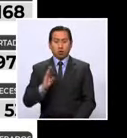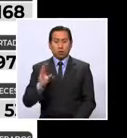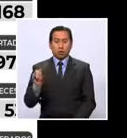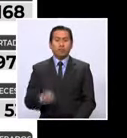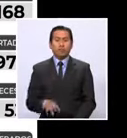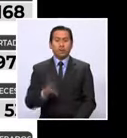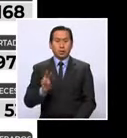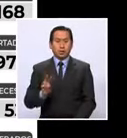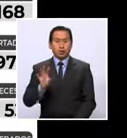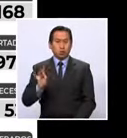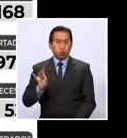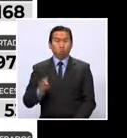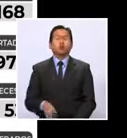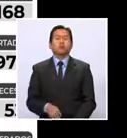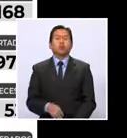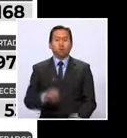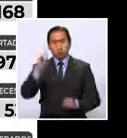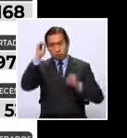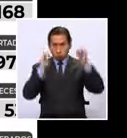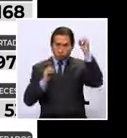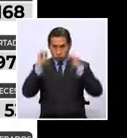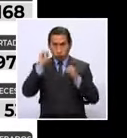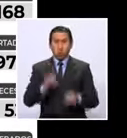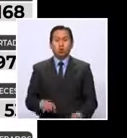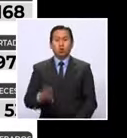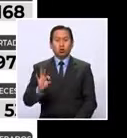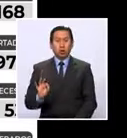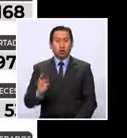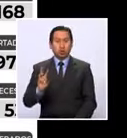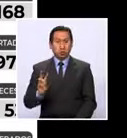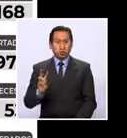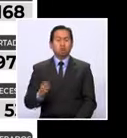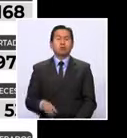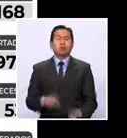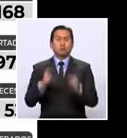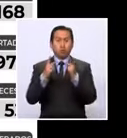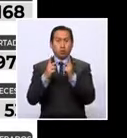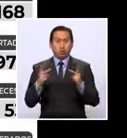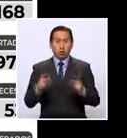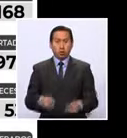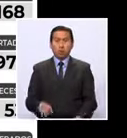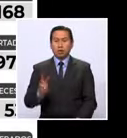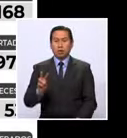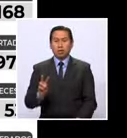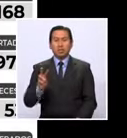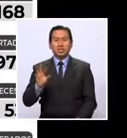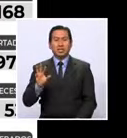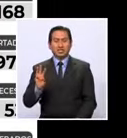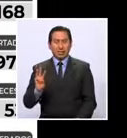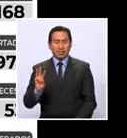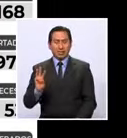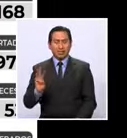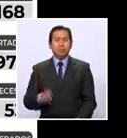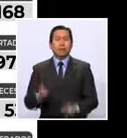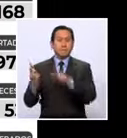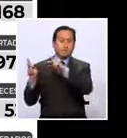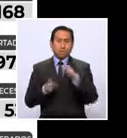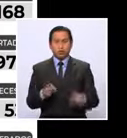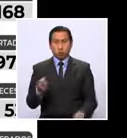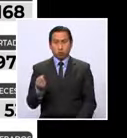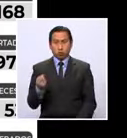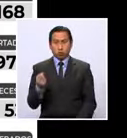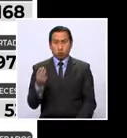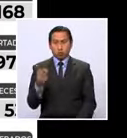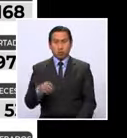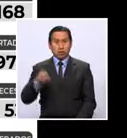78 oruro 92 potosí 26 pando 12